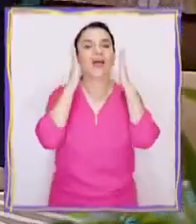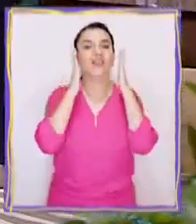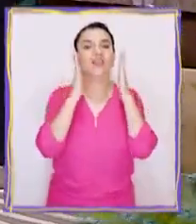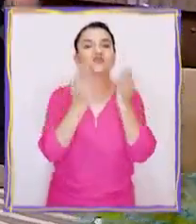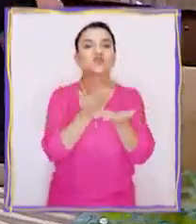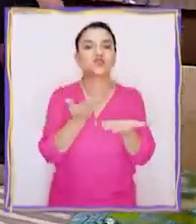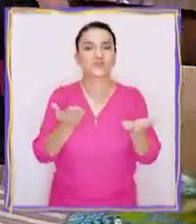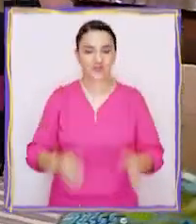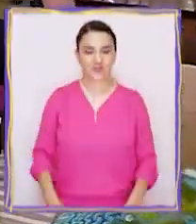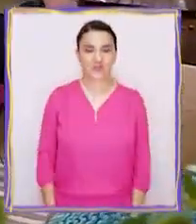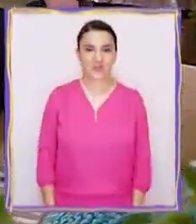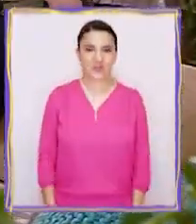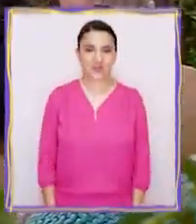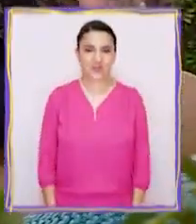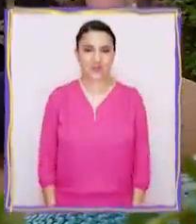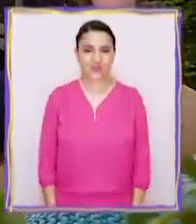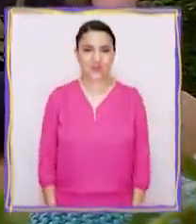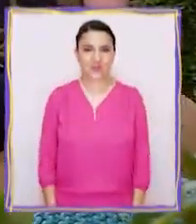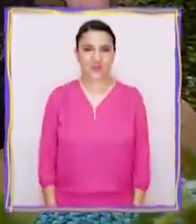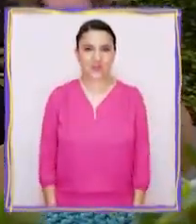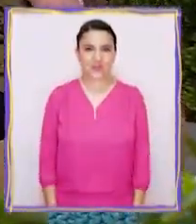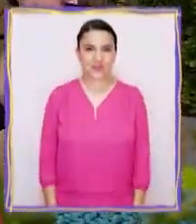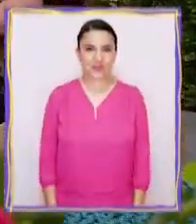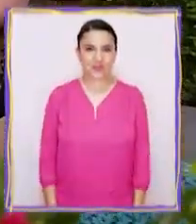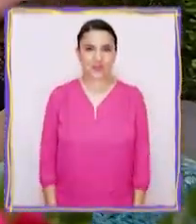mucha atención.